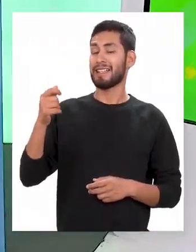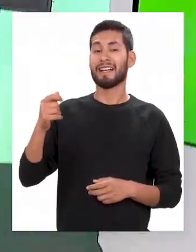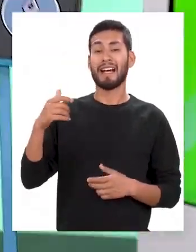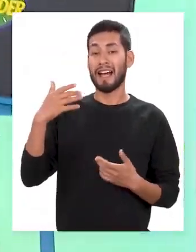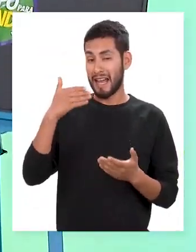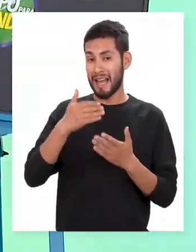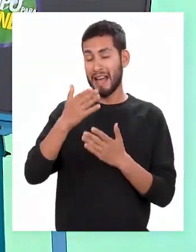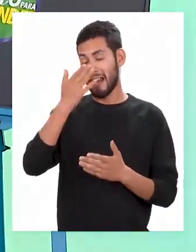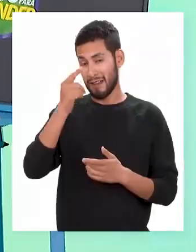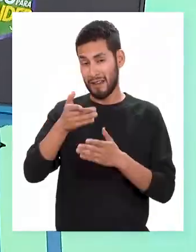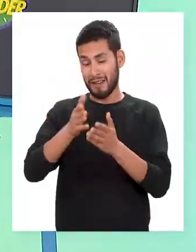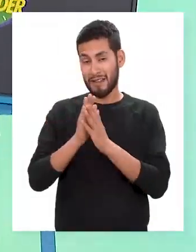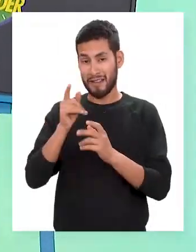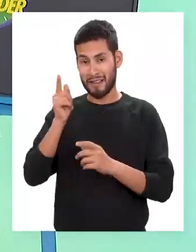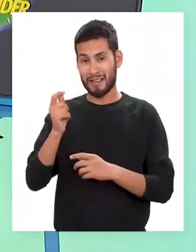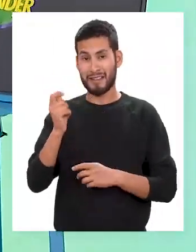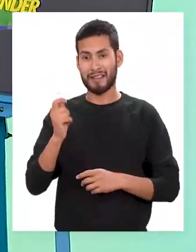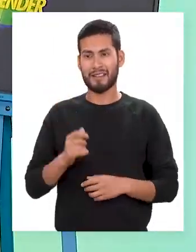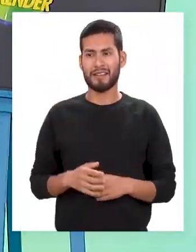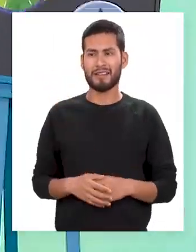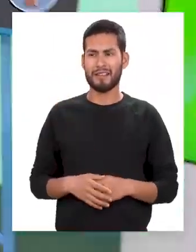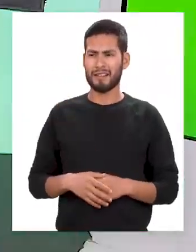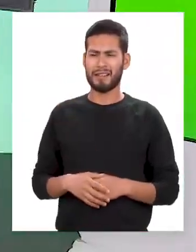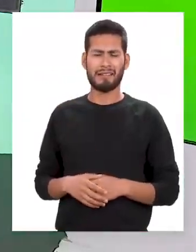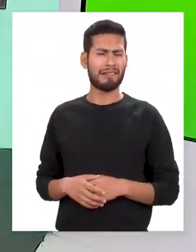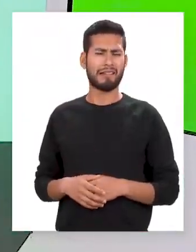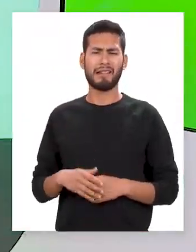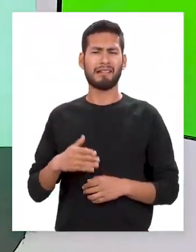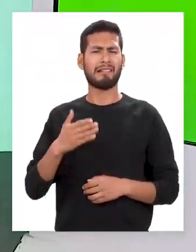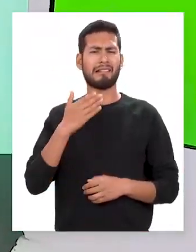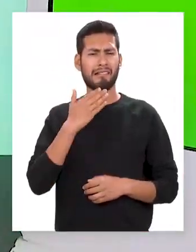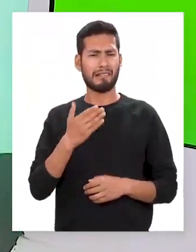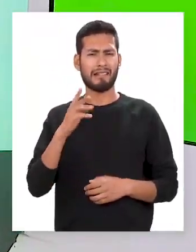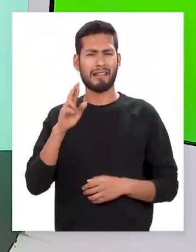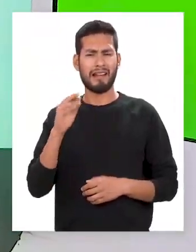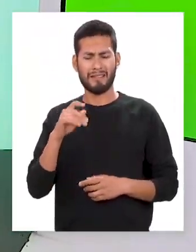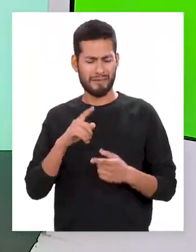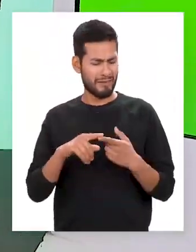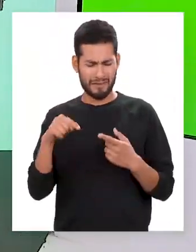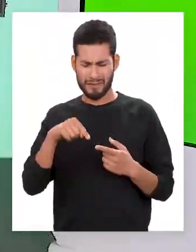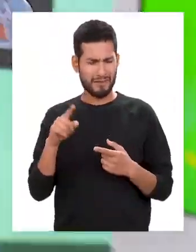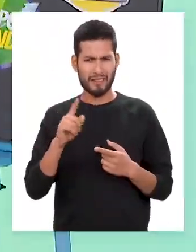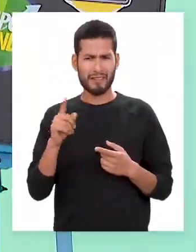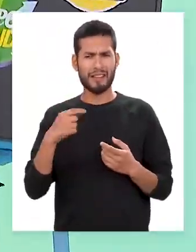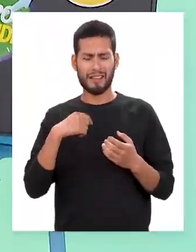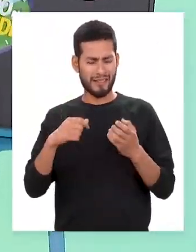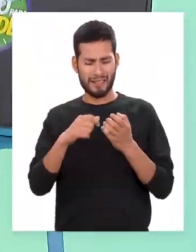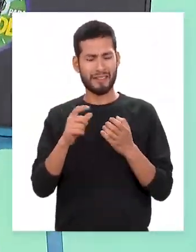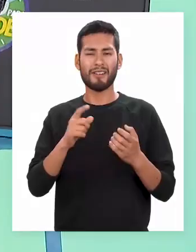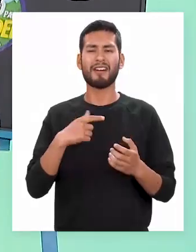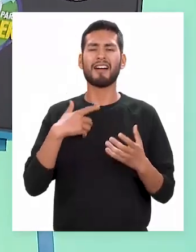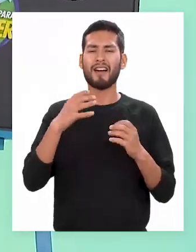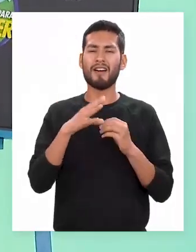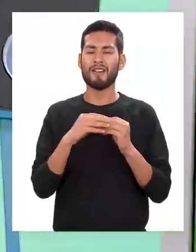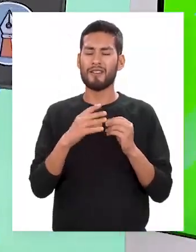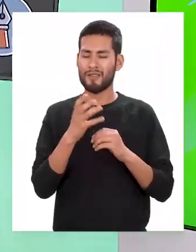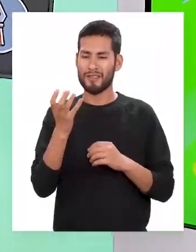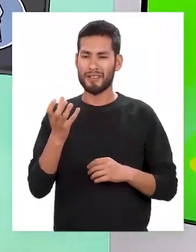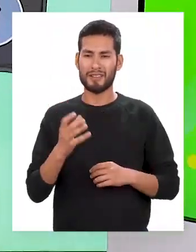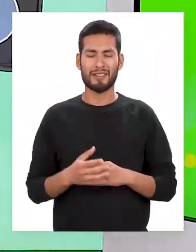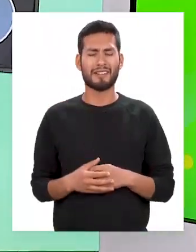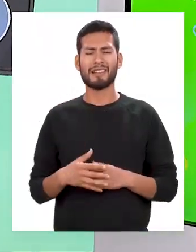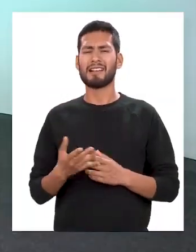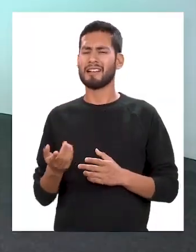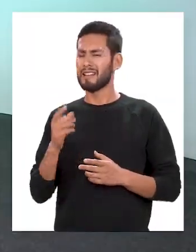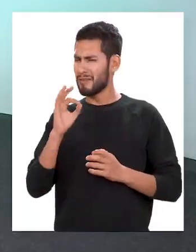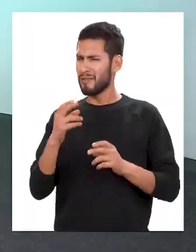Ángel, casi olvido que me habías pedido esto. En verdad, muchas gracias, Rafa. Pero no me refería a la herramienta, lo que yo quería es la